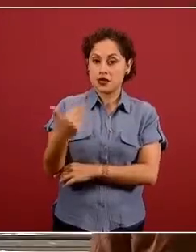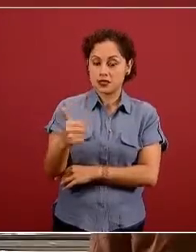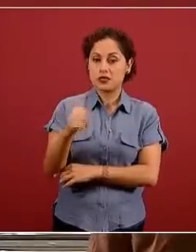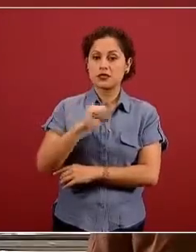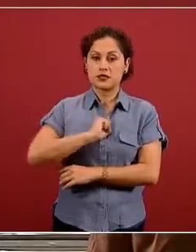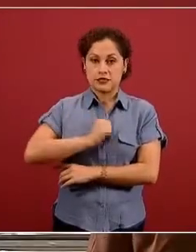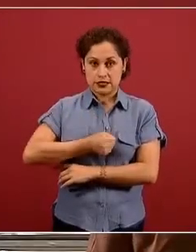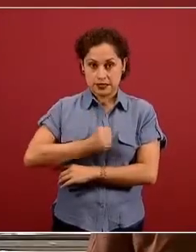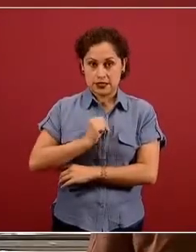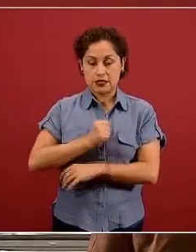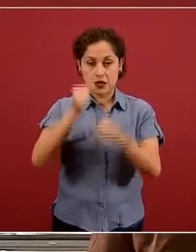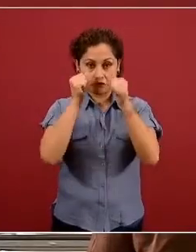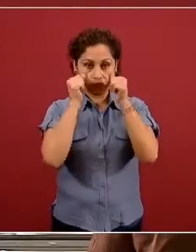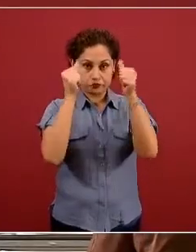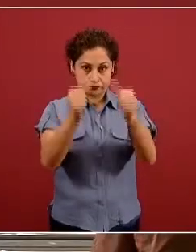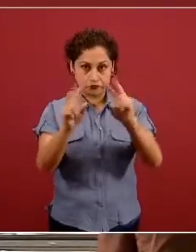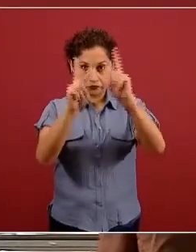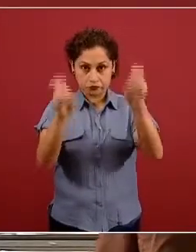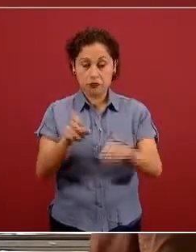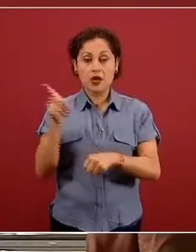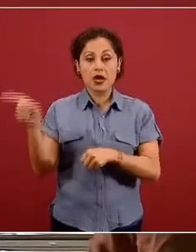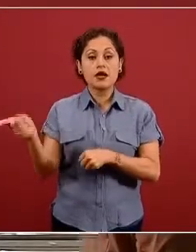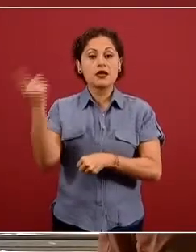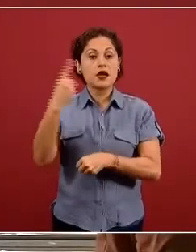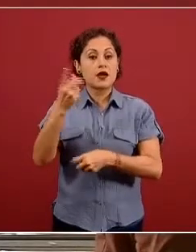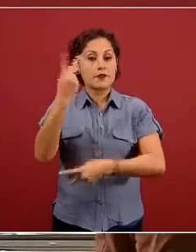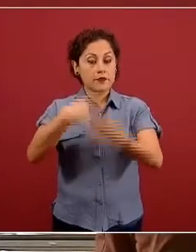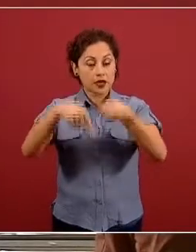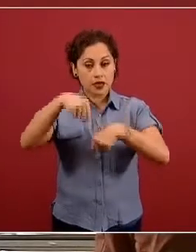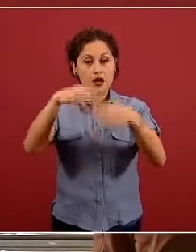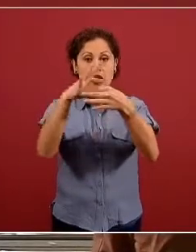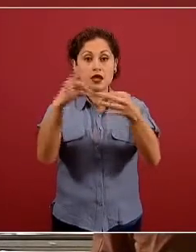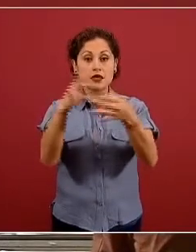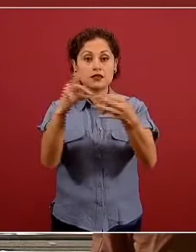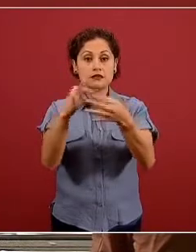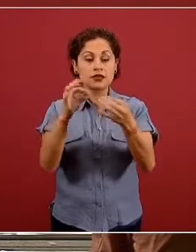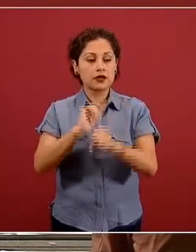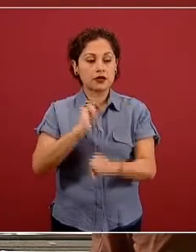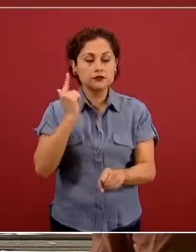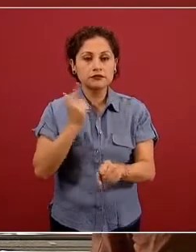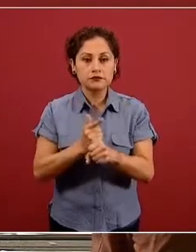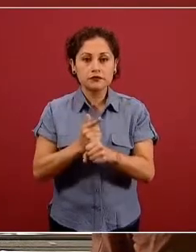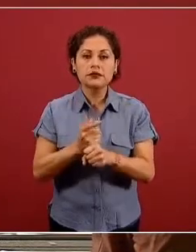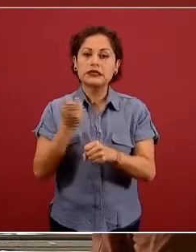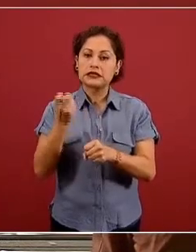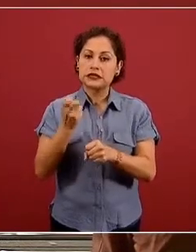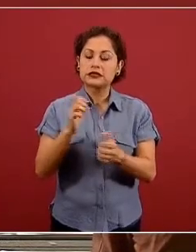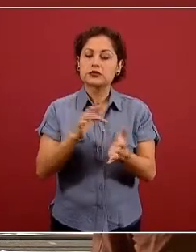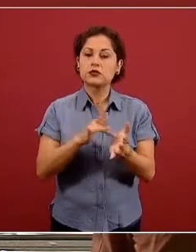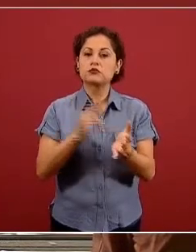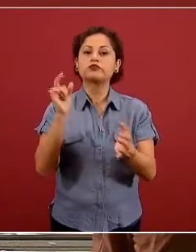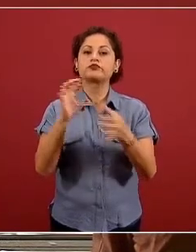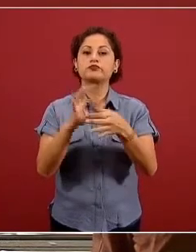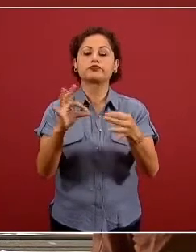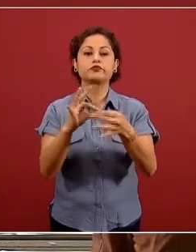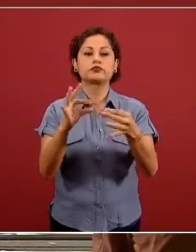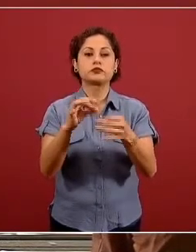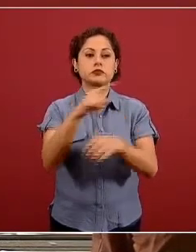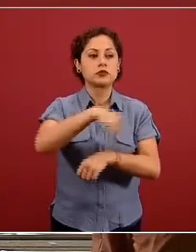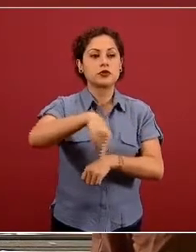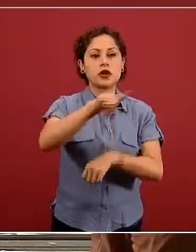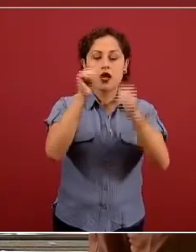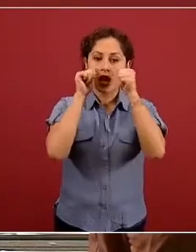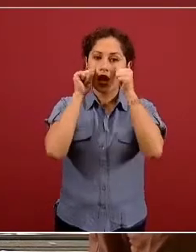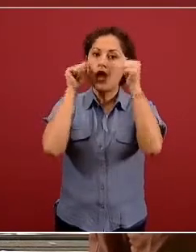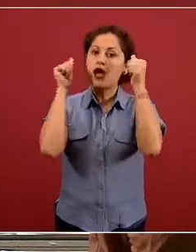ella coordinó en la esfera técnica y que es de extremada importancia no perder de vista y tomarlo en cuenta